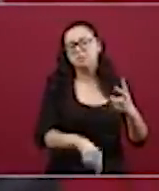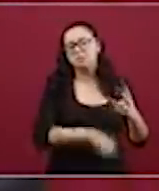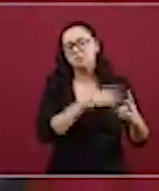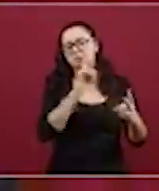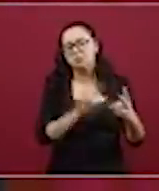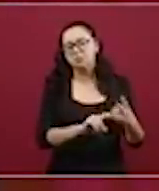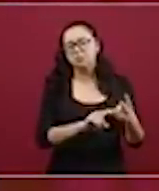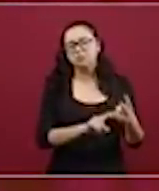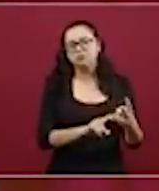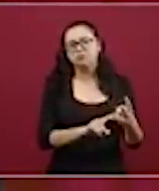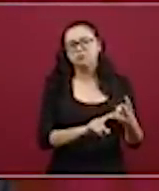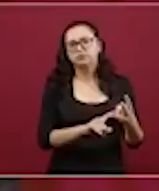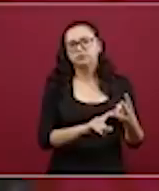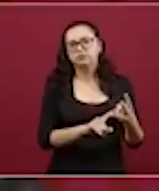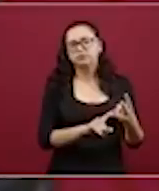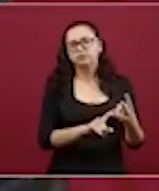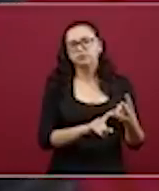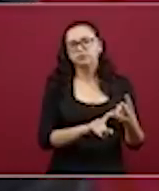el